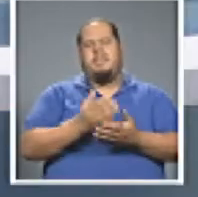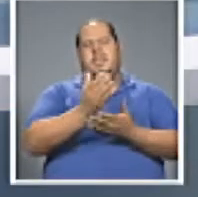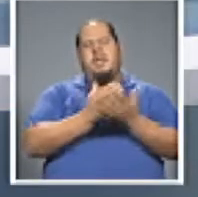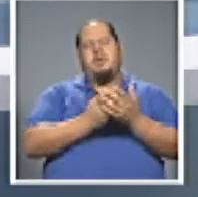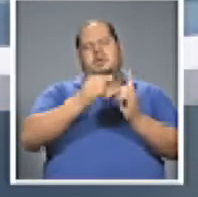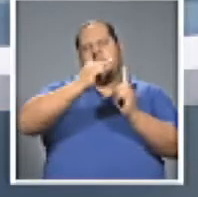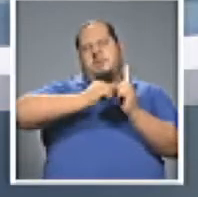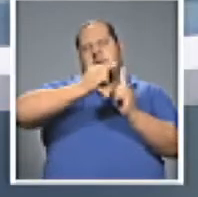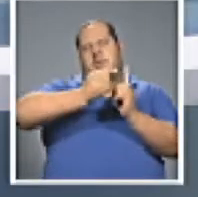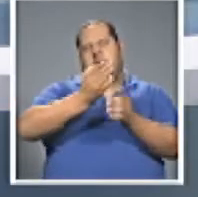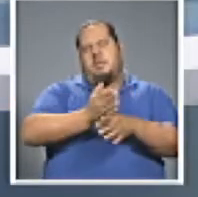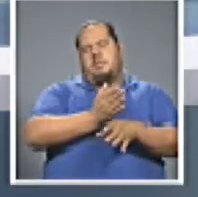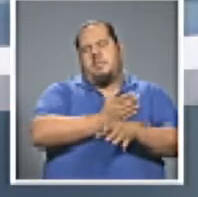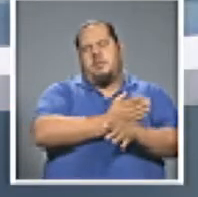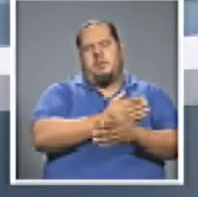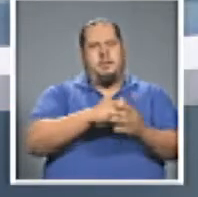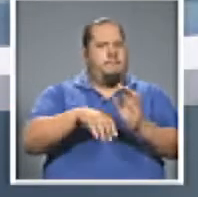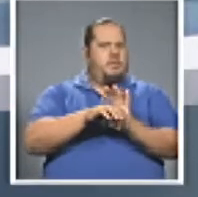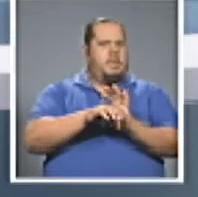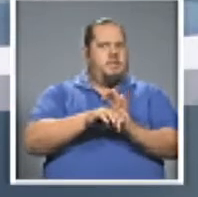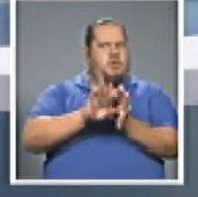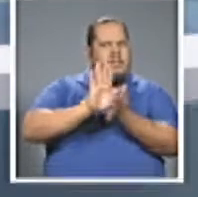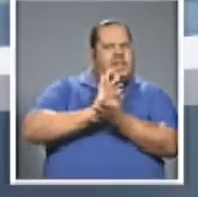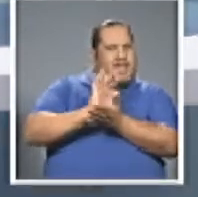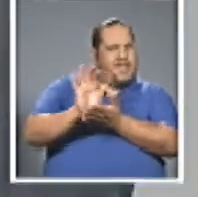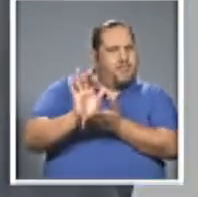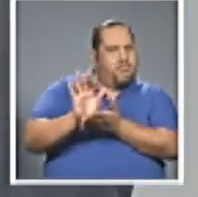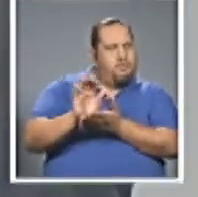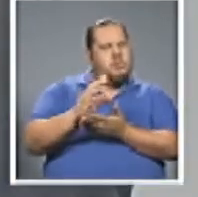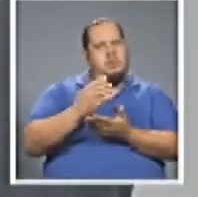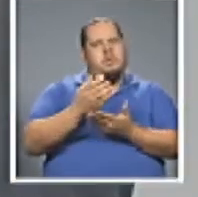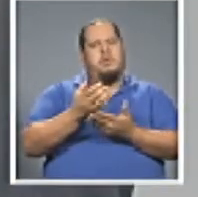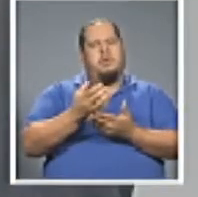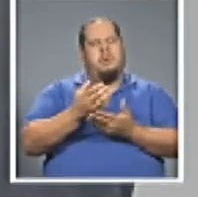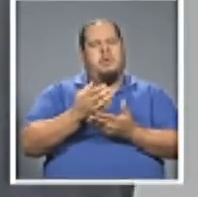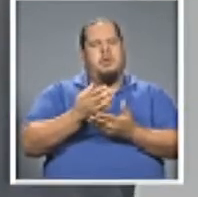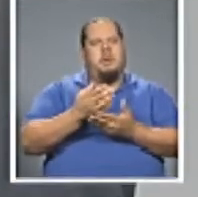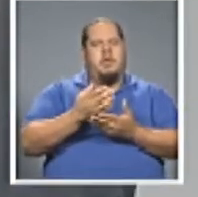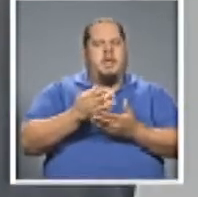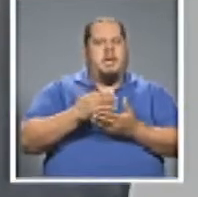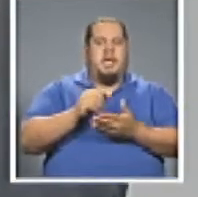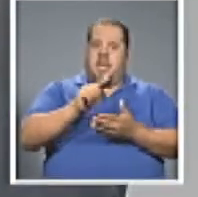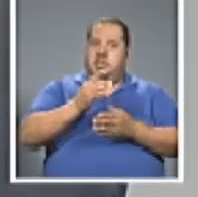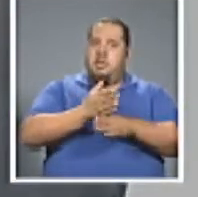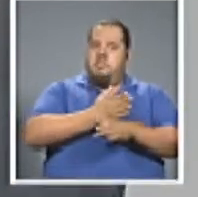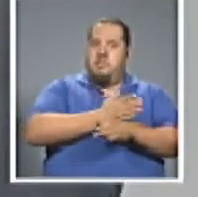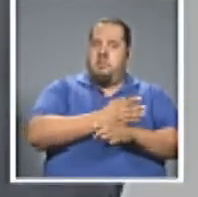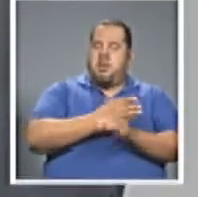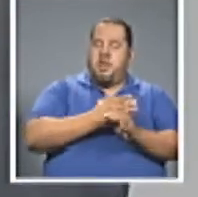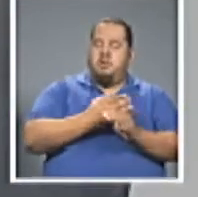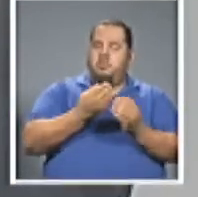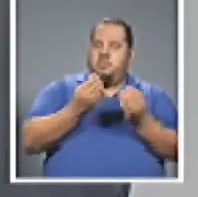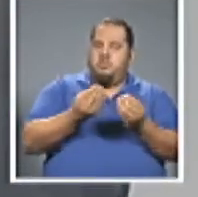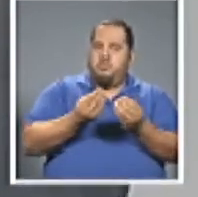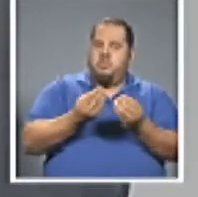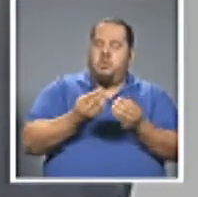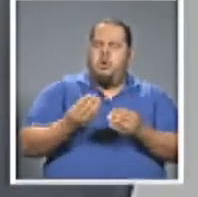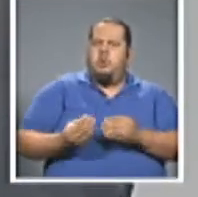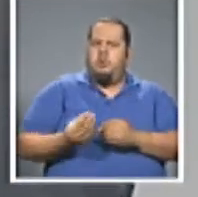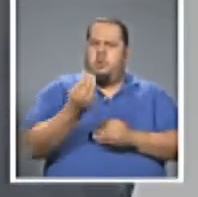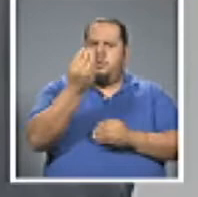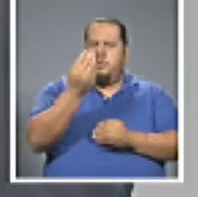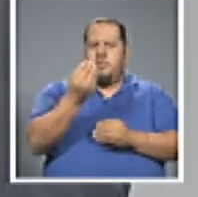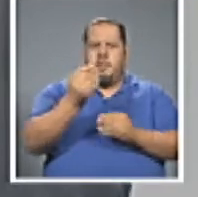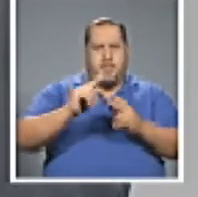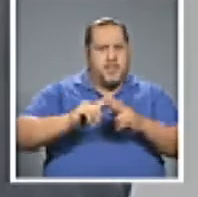de mejora, como el de la exclusión, ¿verdad? Sí. El de la exclusión ha mejorado bastante. Los jóvenes que empiezan,